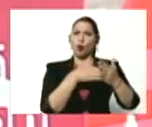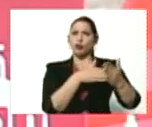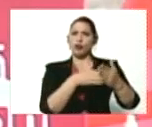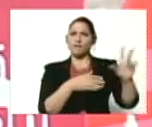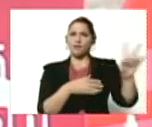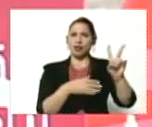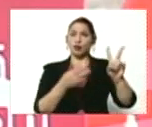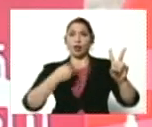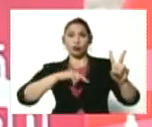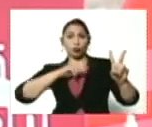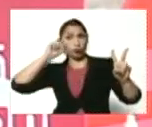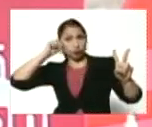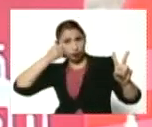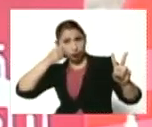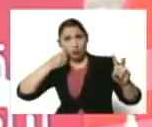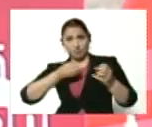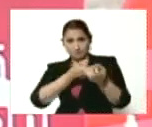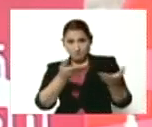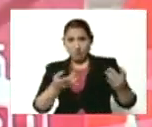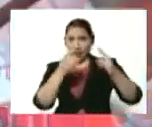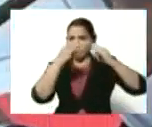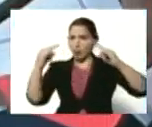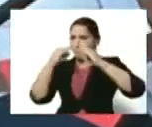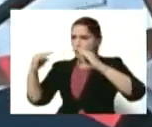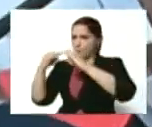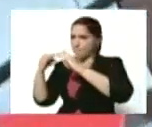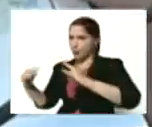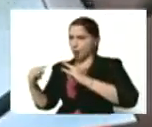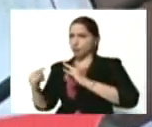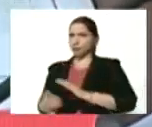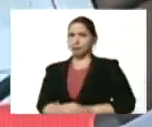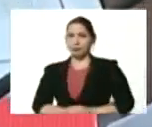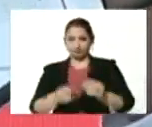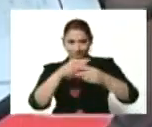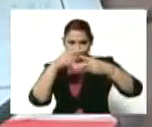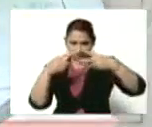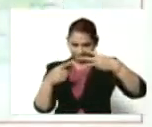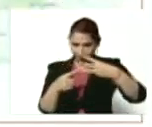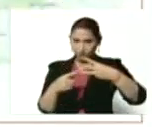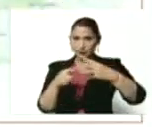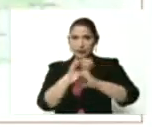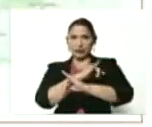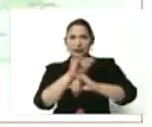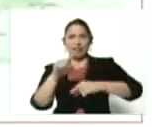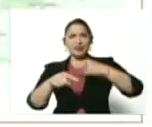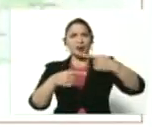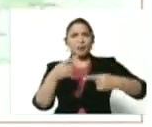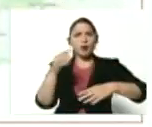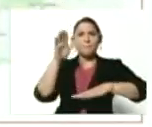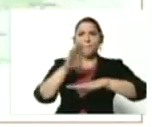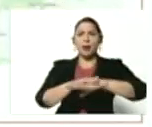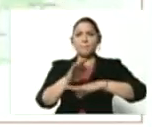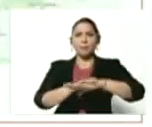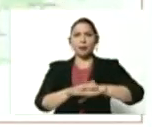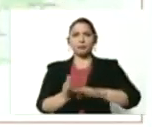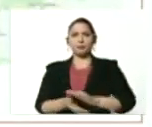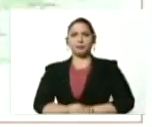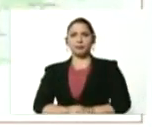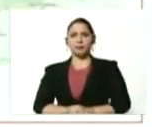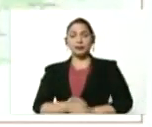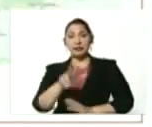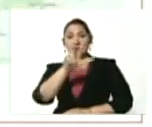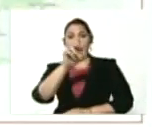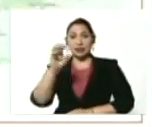Recuérdense que habíamos dicho que habían unos campamentos en Maicao, en Santa Marta, en Río Hacha. Luego ocurre que estos grupos de hasta 300